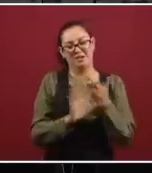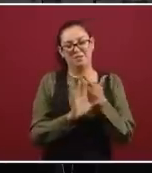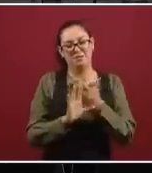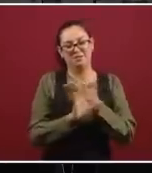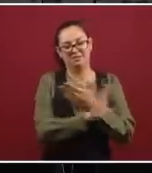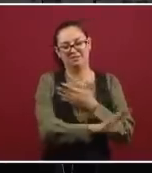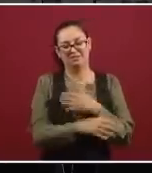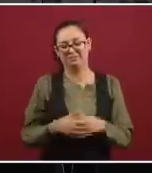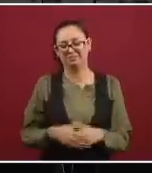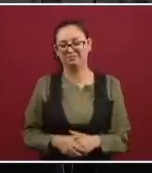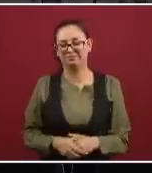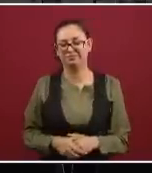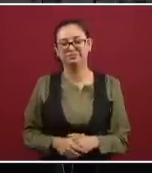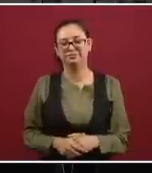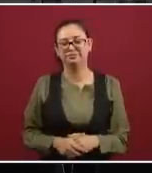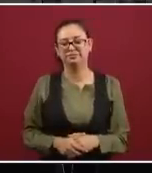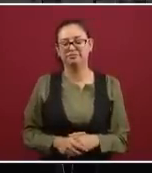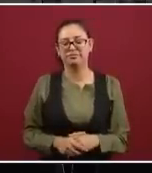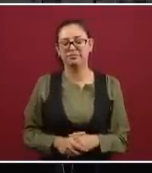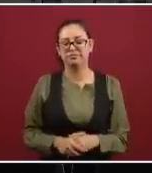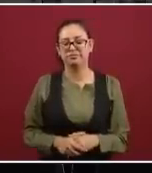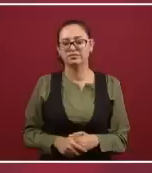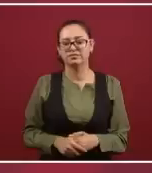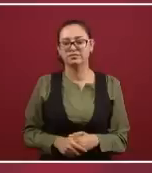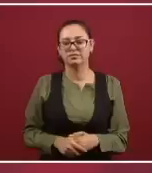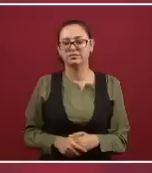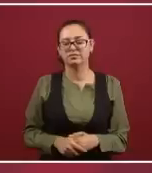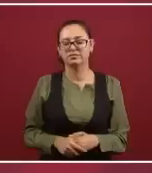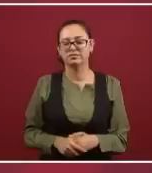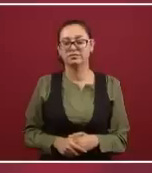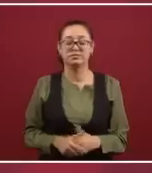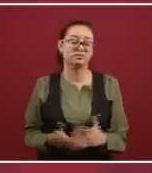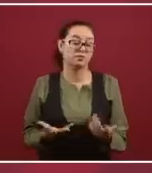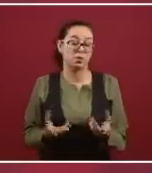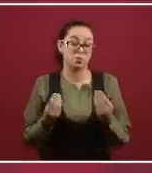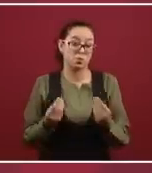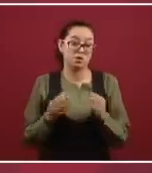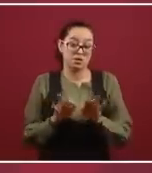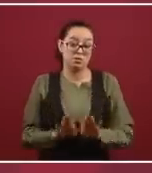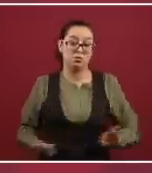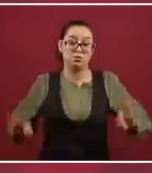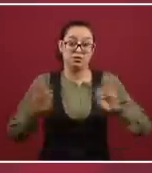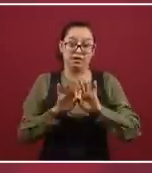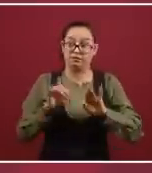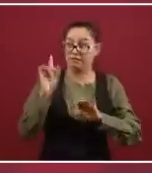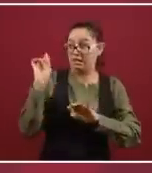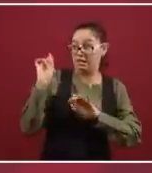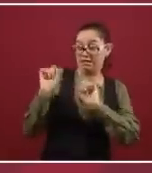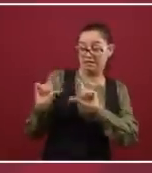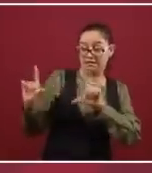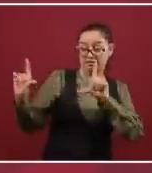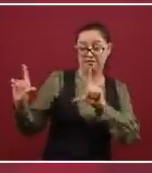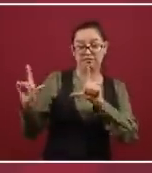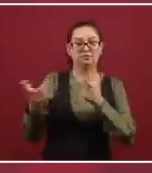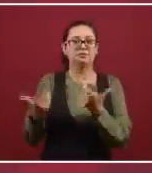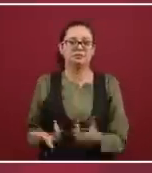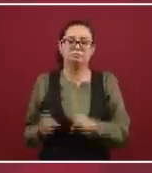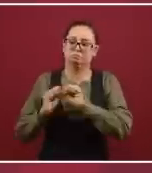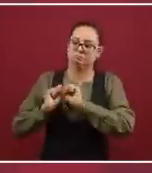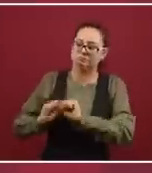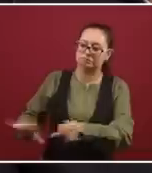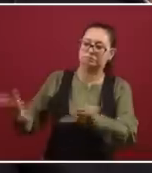este, que como tú lo planteas, es importantísimo porque es dar información a los